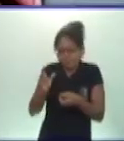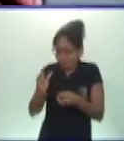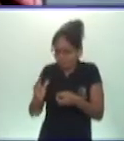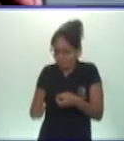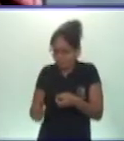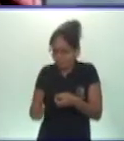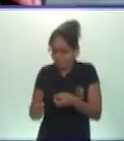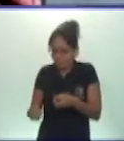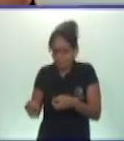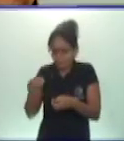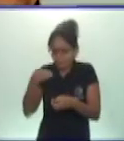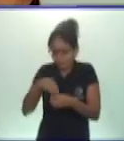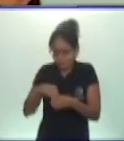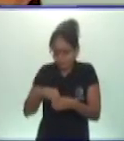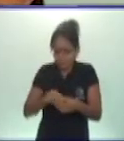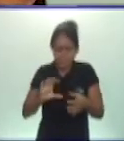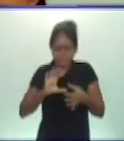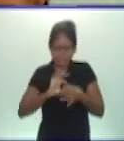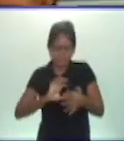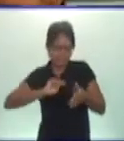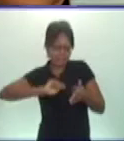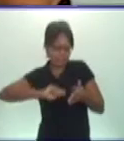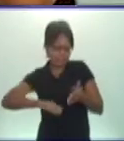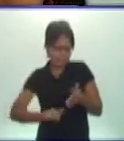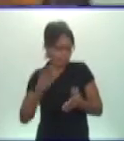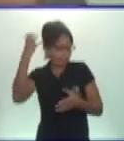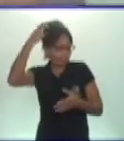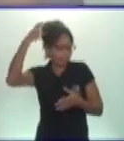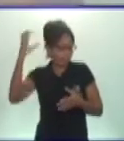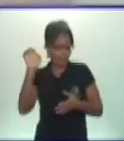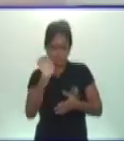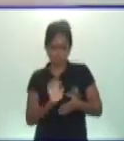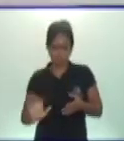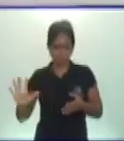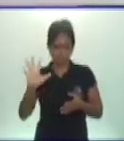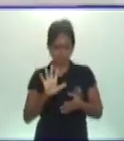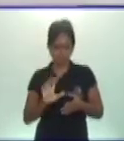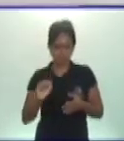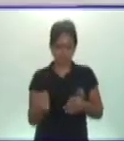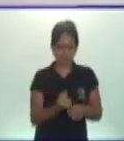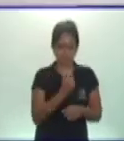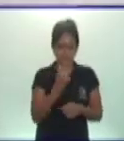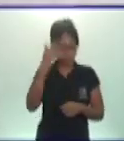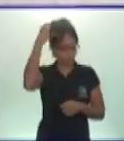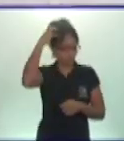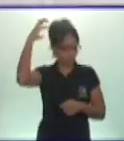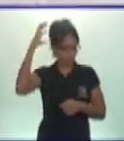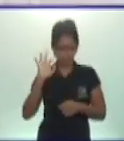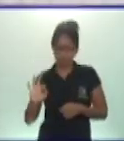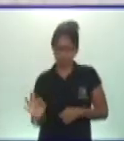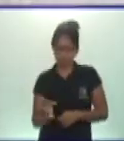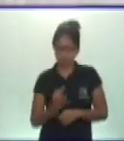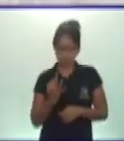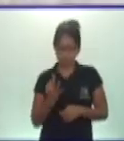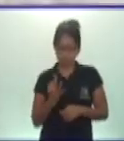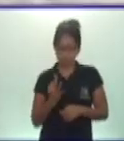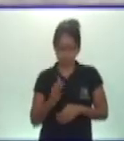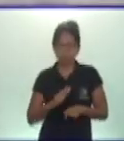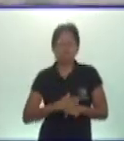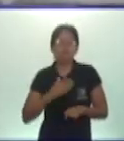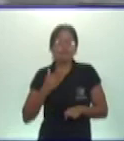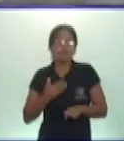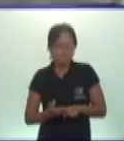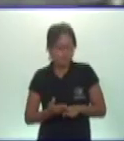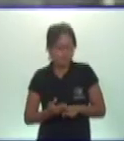que eran contratados por gobiernos europeos, inicialmente por el gobierno francés, a posteriori por el gobierno británico